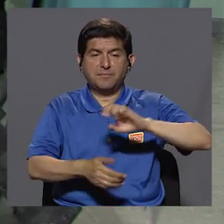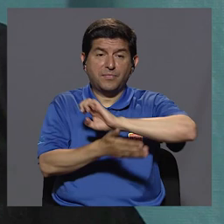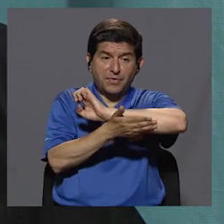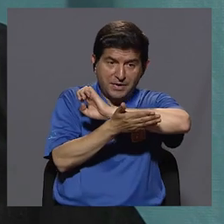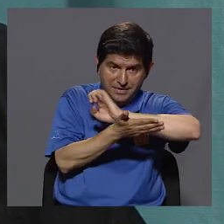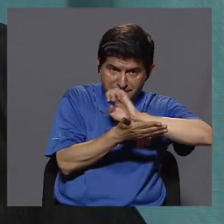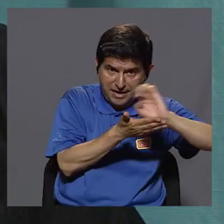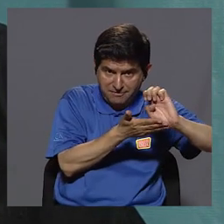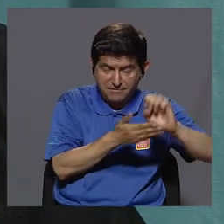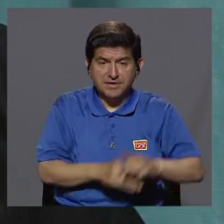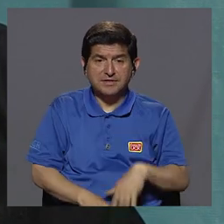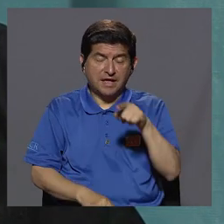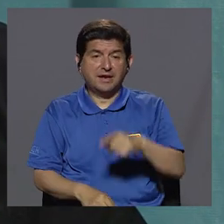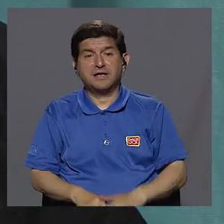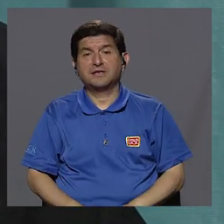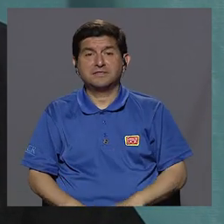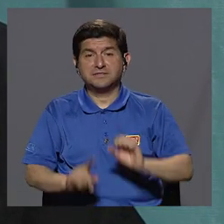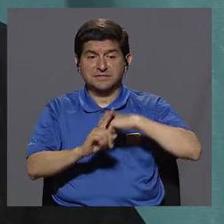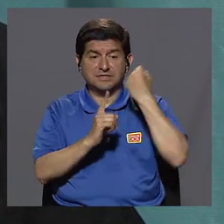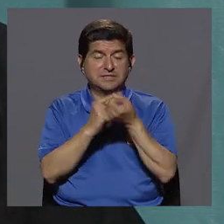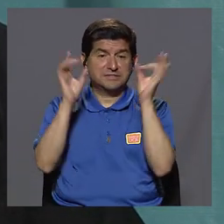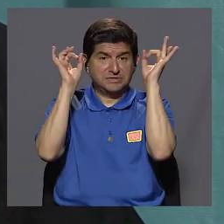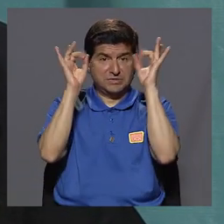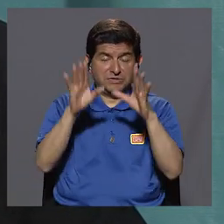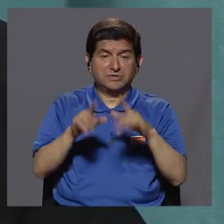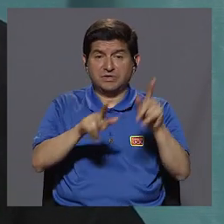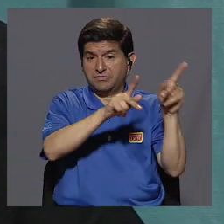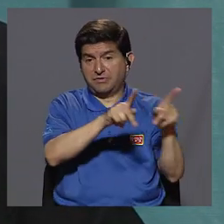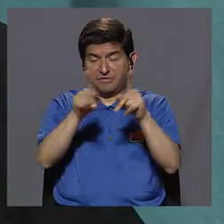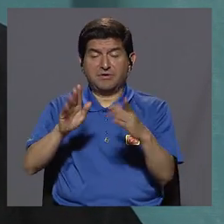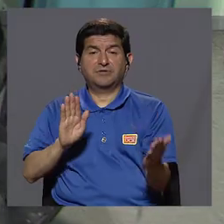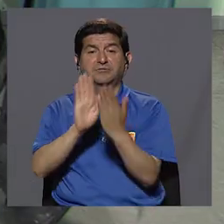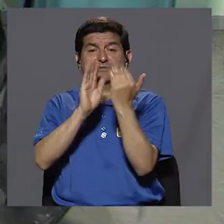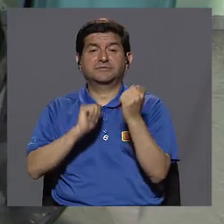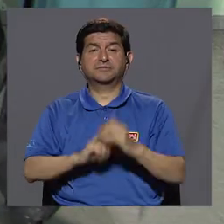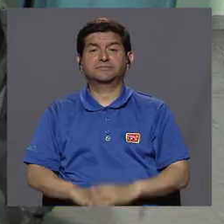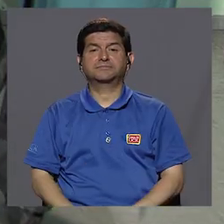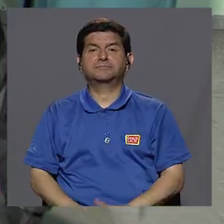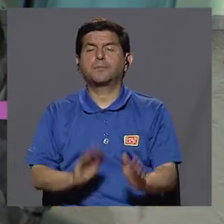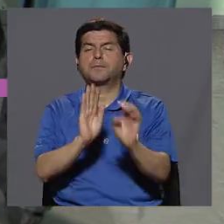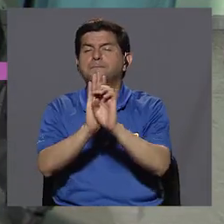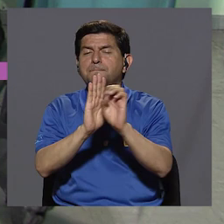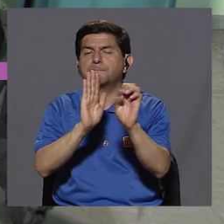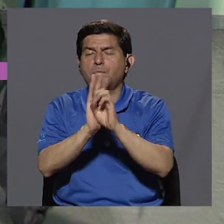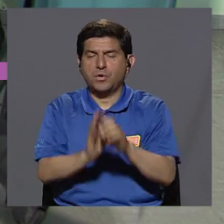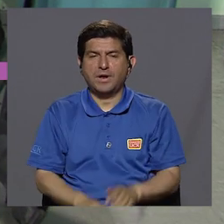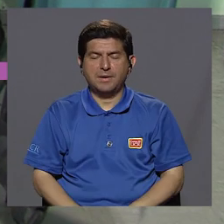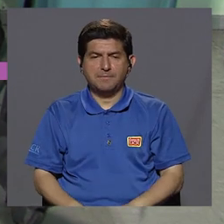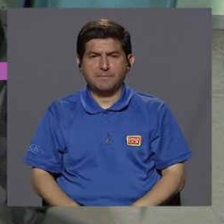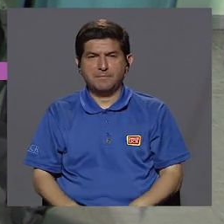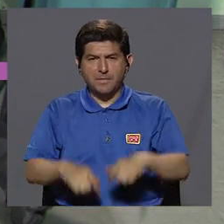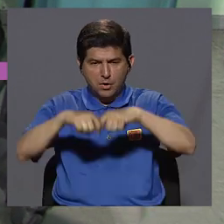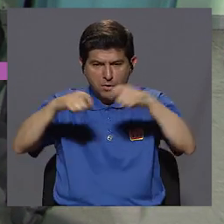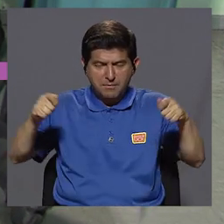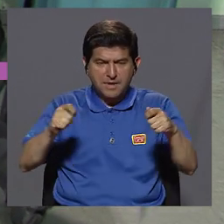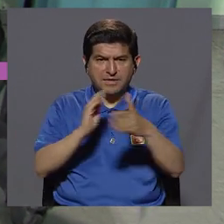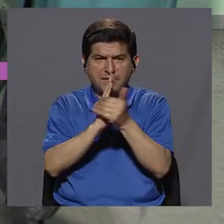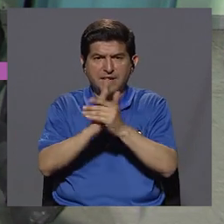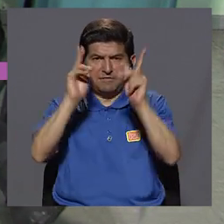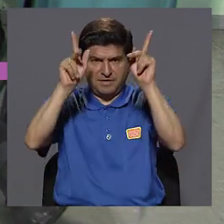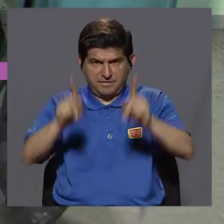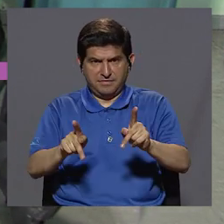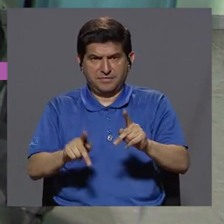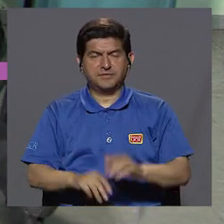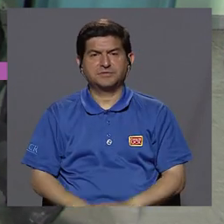para evitar que que eso termine en un desenlace catastrófico para el paciente entonces es por ejemplo medir la capacidad que tiene una